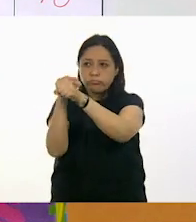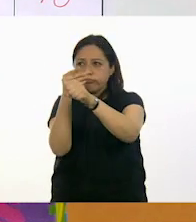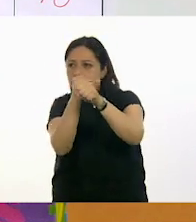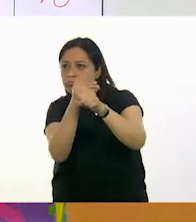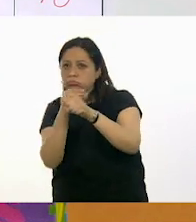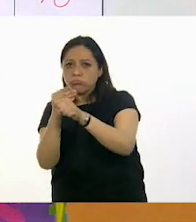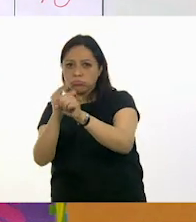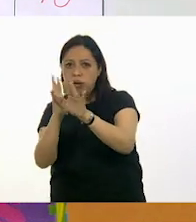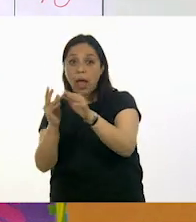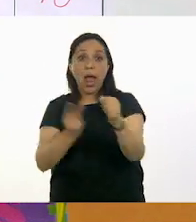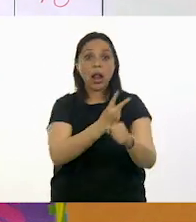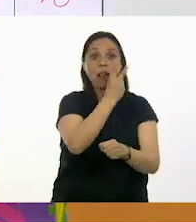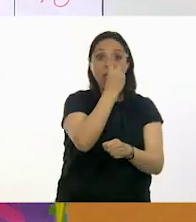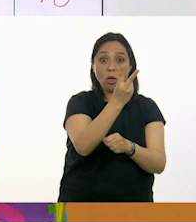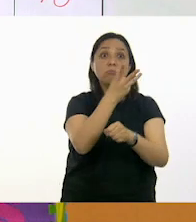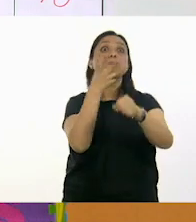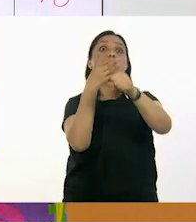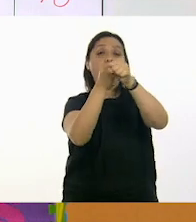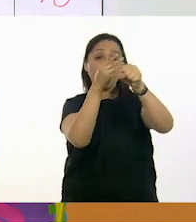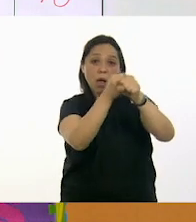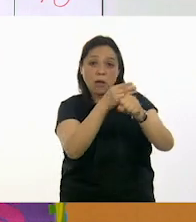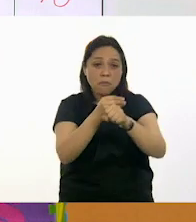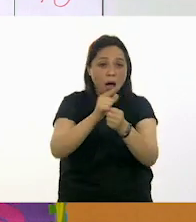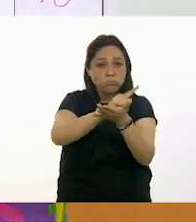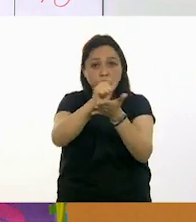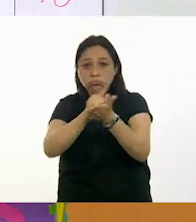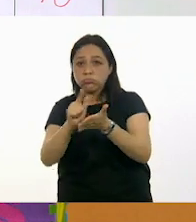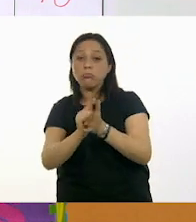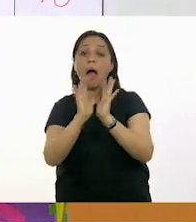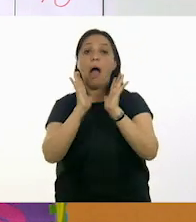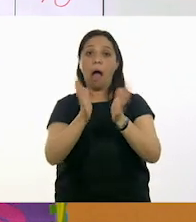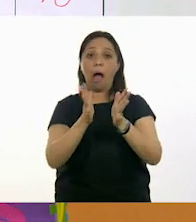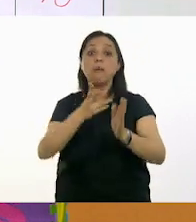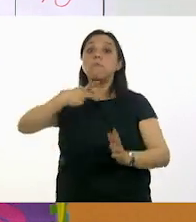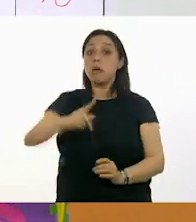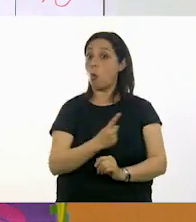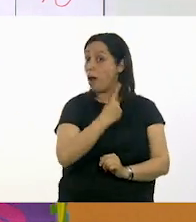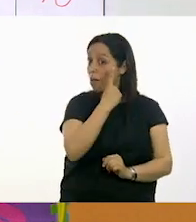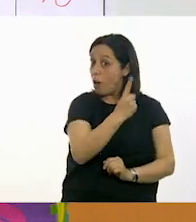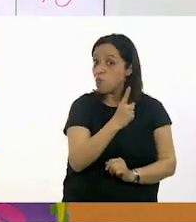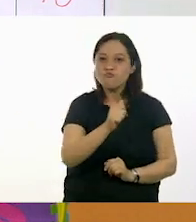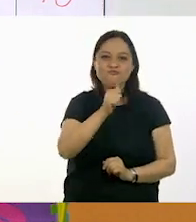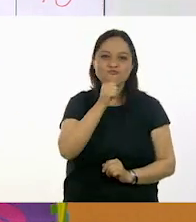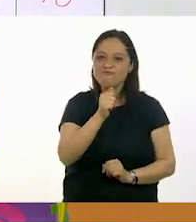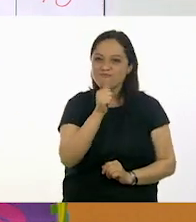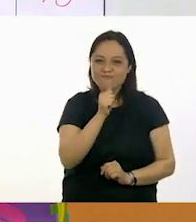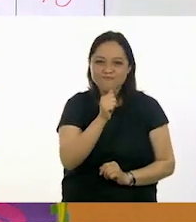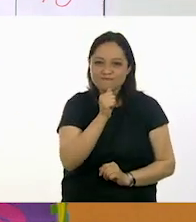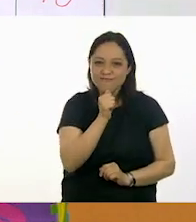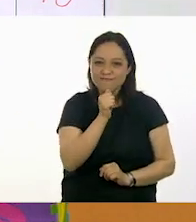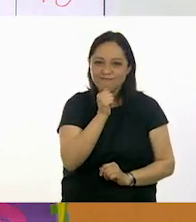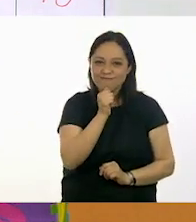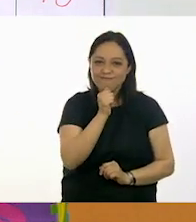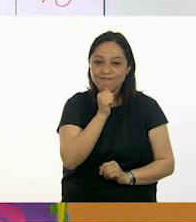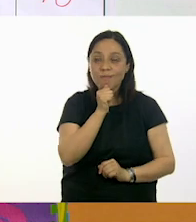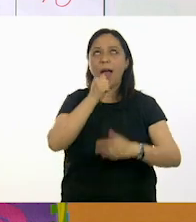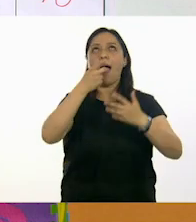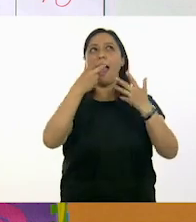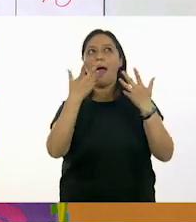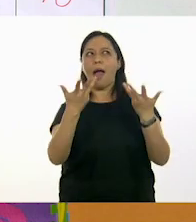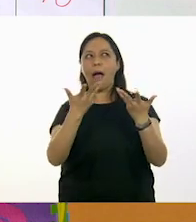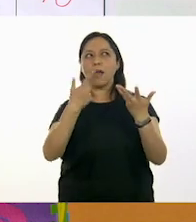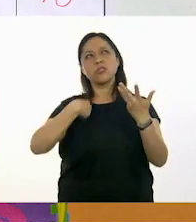ya le dieron mantenimiento. Pero a la pista 1 no le han dado mantenimiento. Eso me